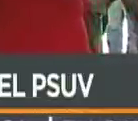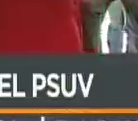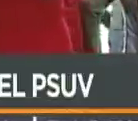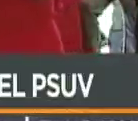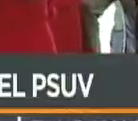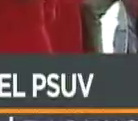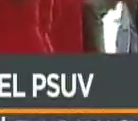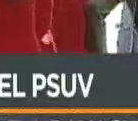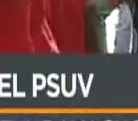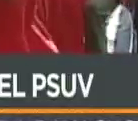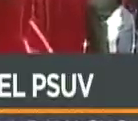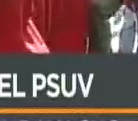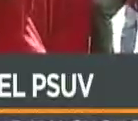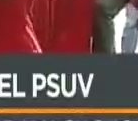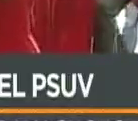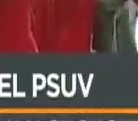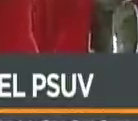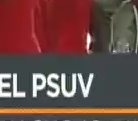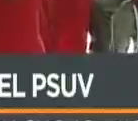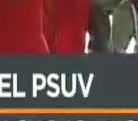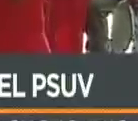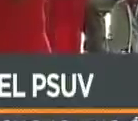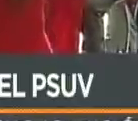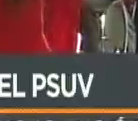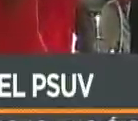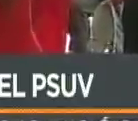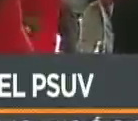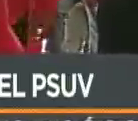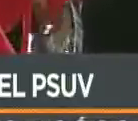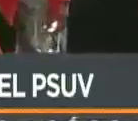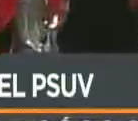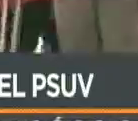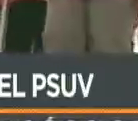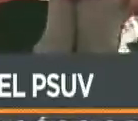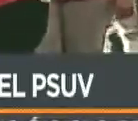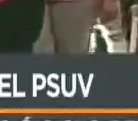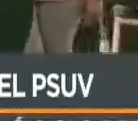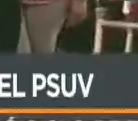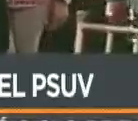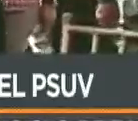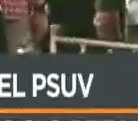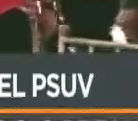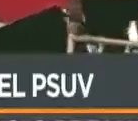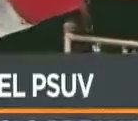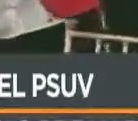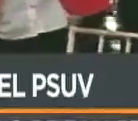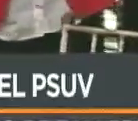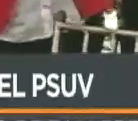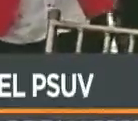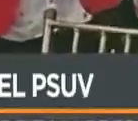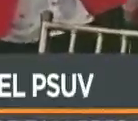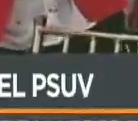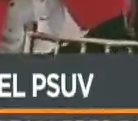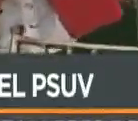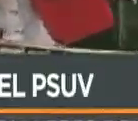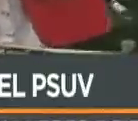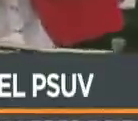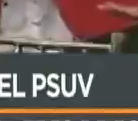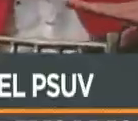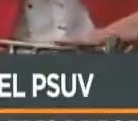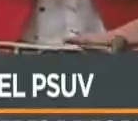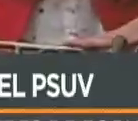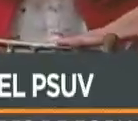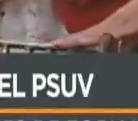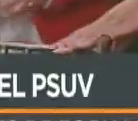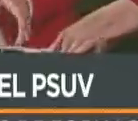el Partido Socialista Unido de Venezuela. Queremos compartir además con ustedes cómo en compañía